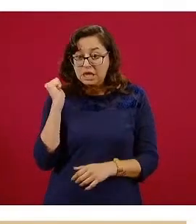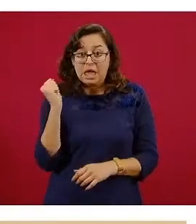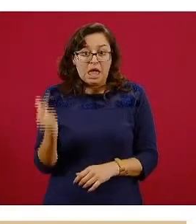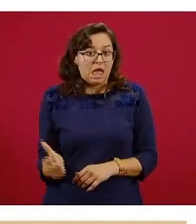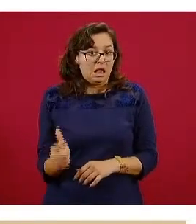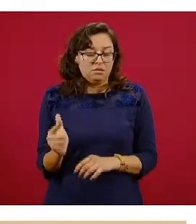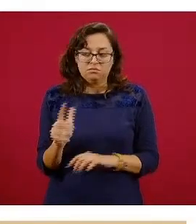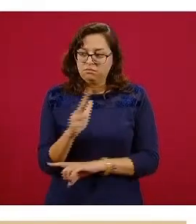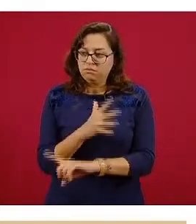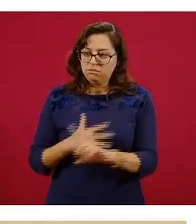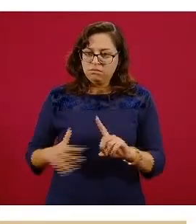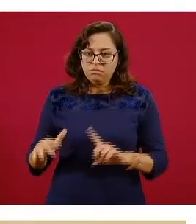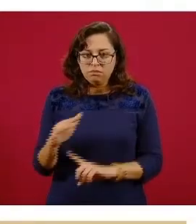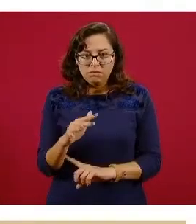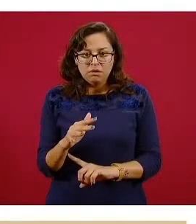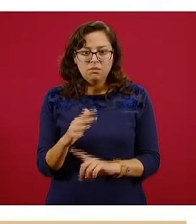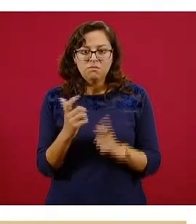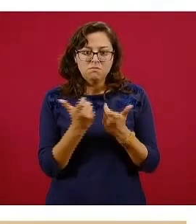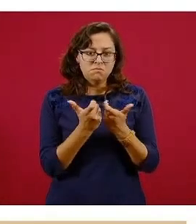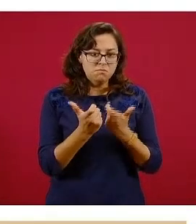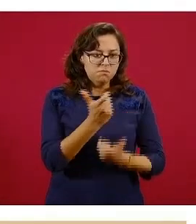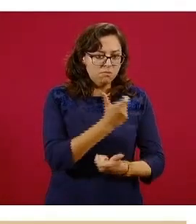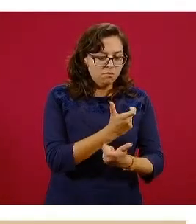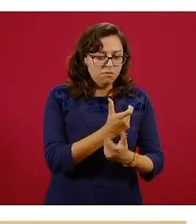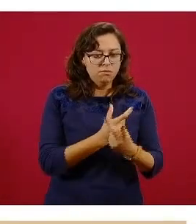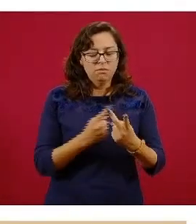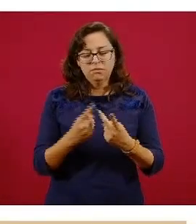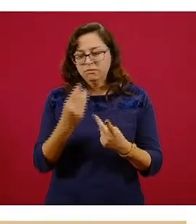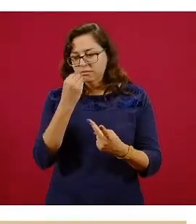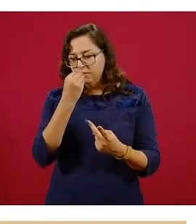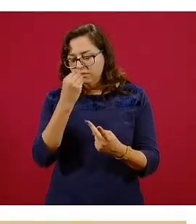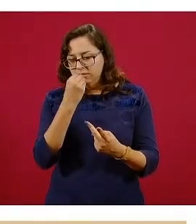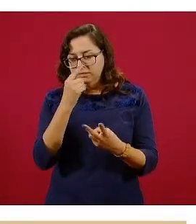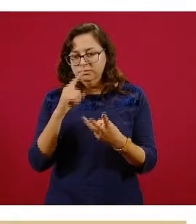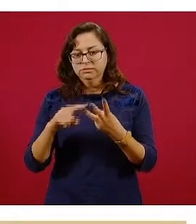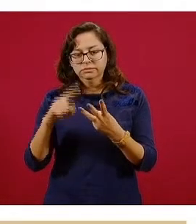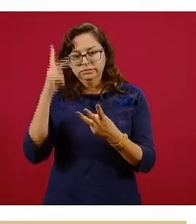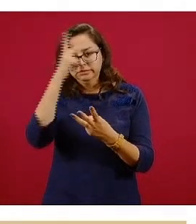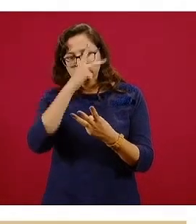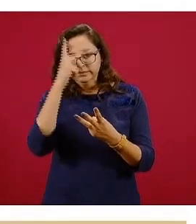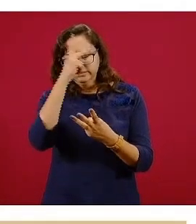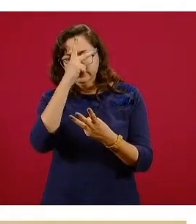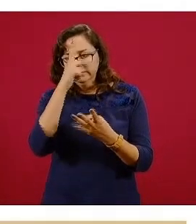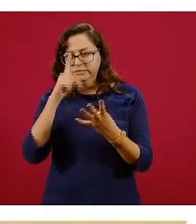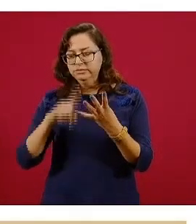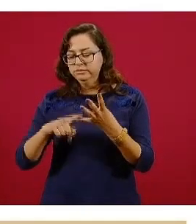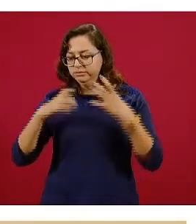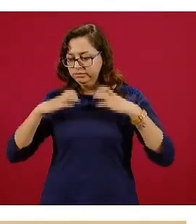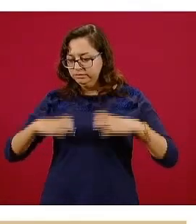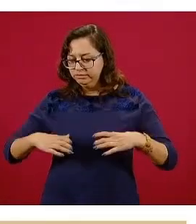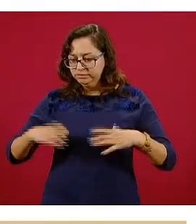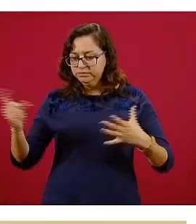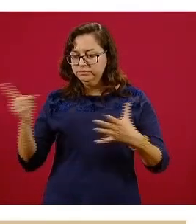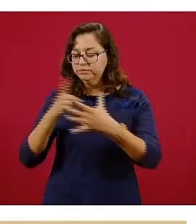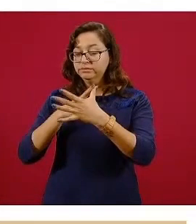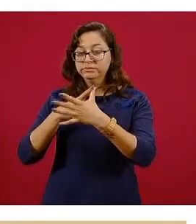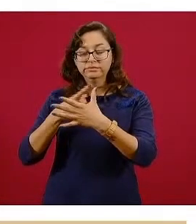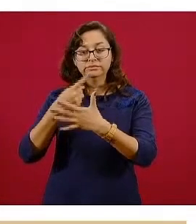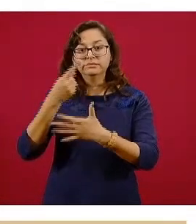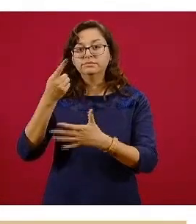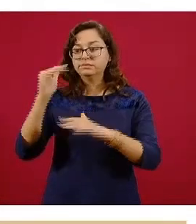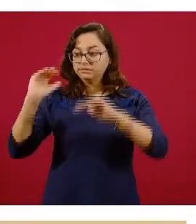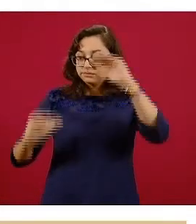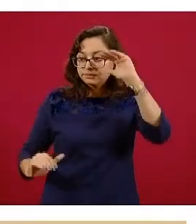de carácter, puede ser socioeconómico, alimentario, psicológico, físico,